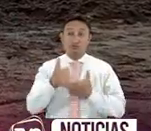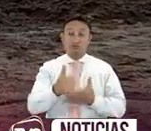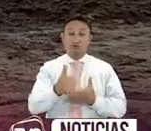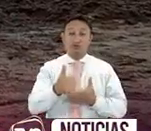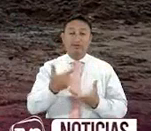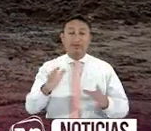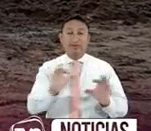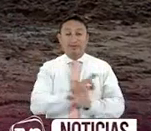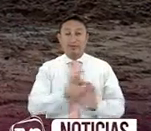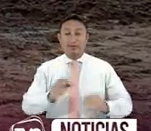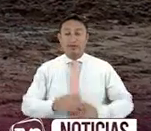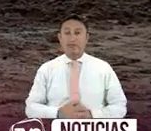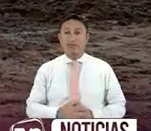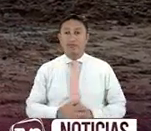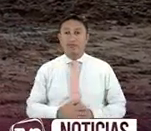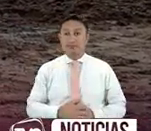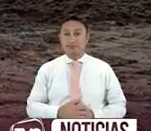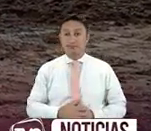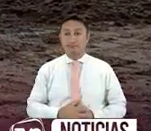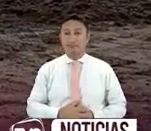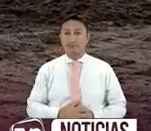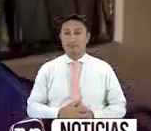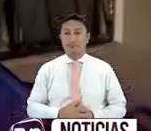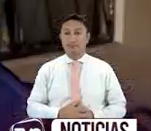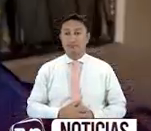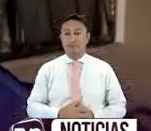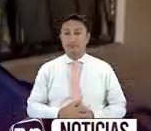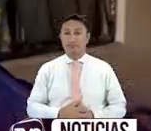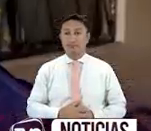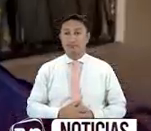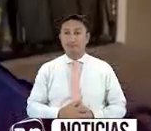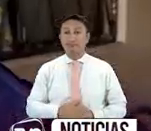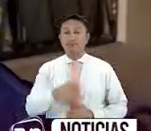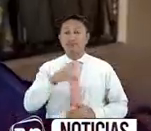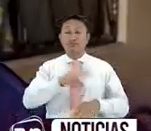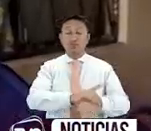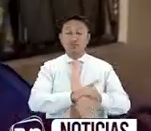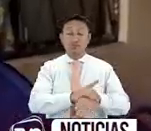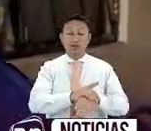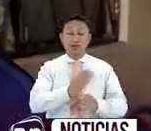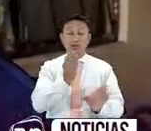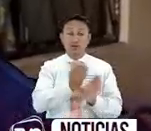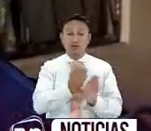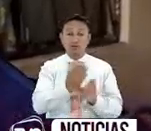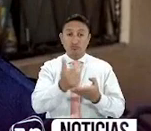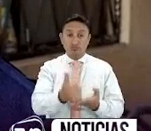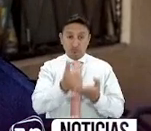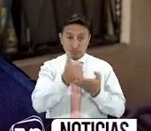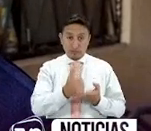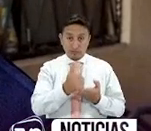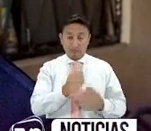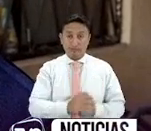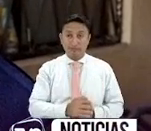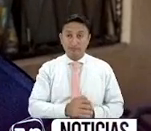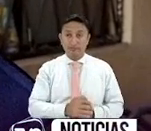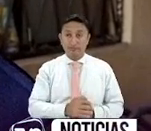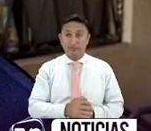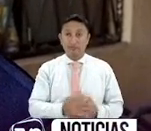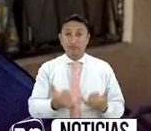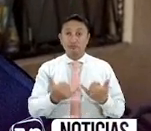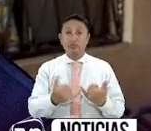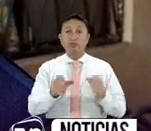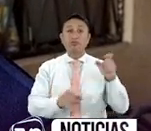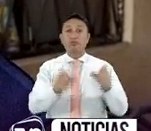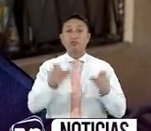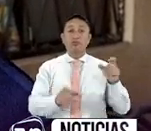la limpieza de la atención médica y también psicológica en actualmente tenemos muchas